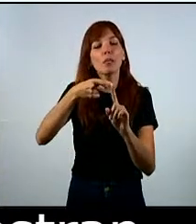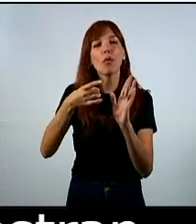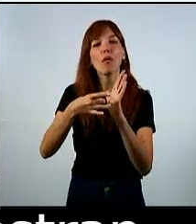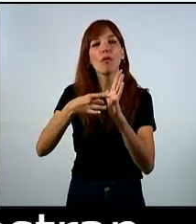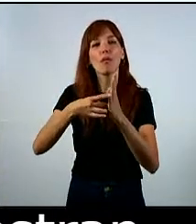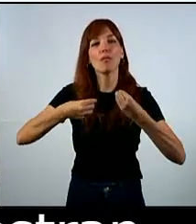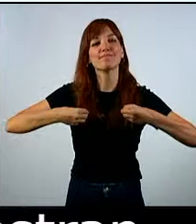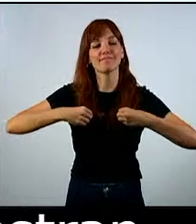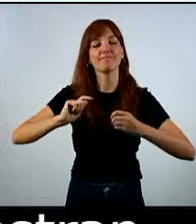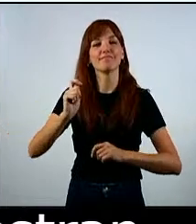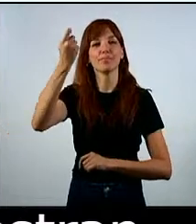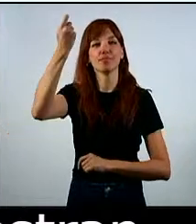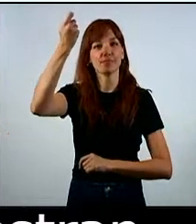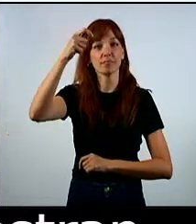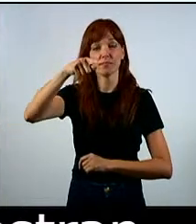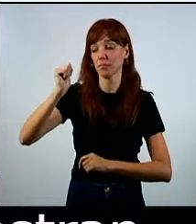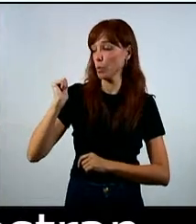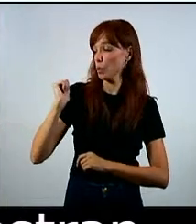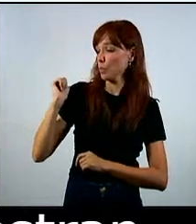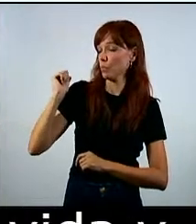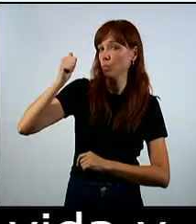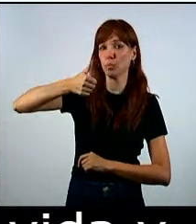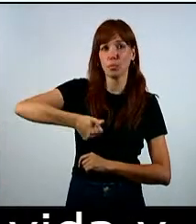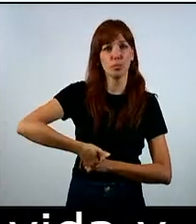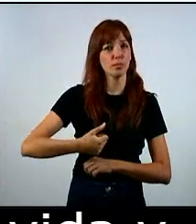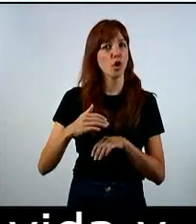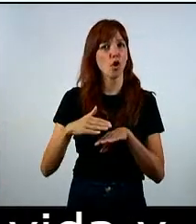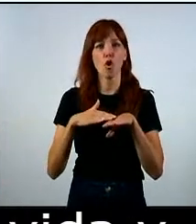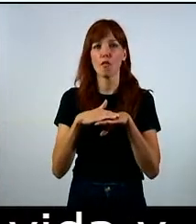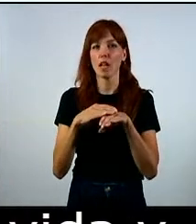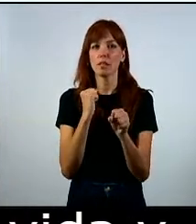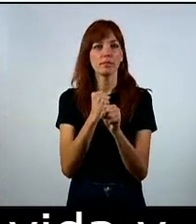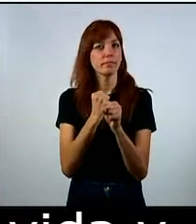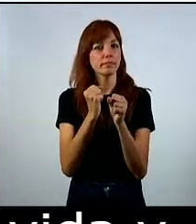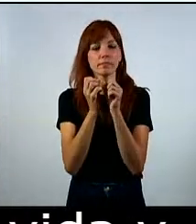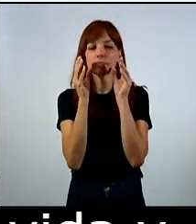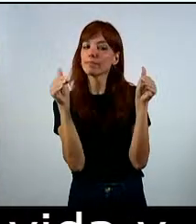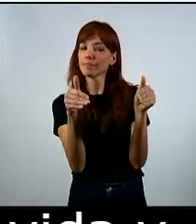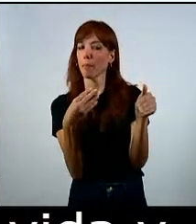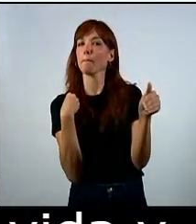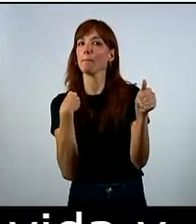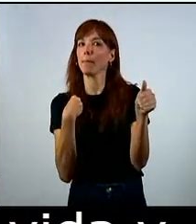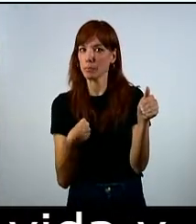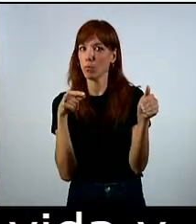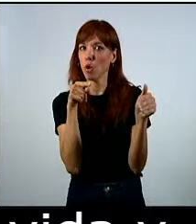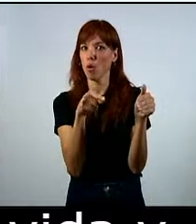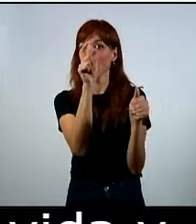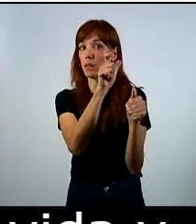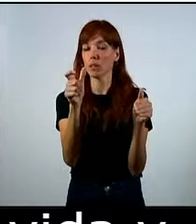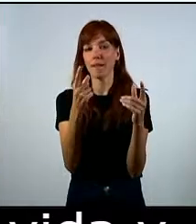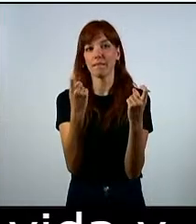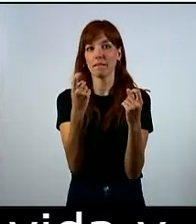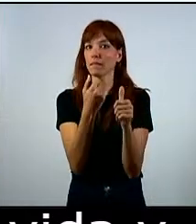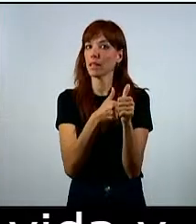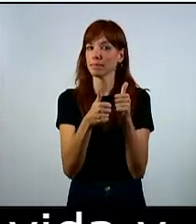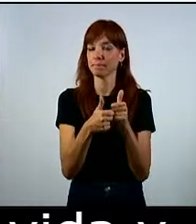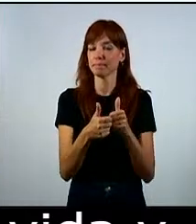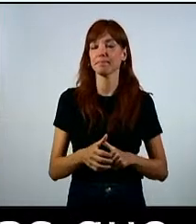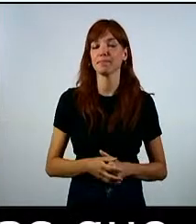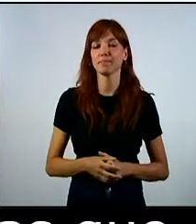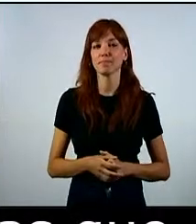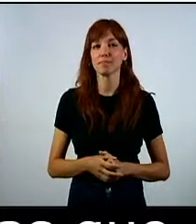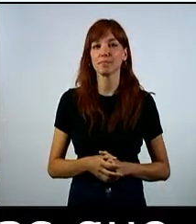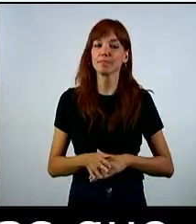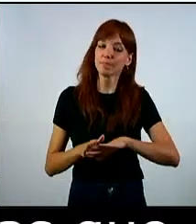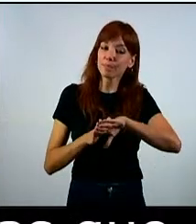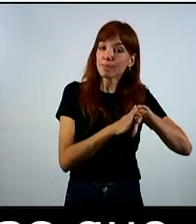algo en lo que vamos a seguir trabajando desde el Gobierno, en todo lo que suponga la calidad de vida, sobre todo de personas que lo necesitan más. También